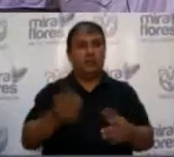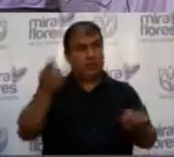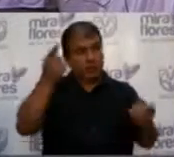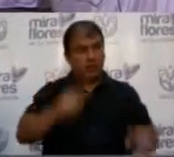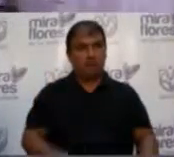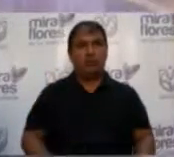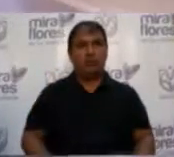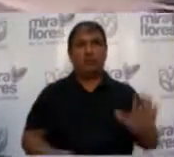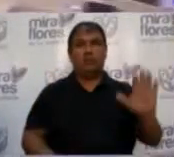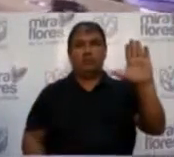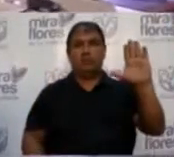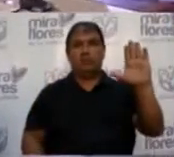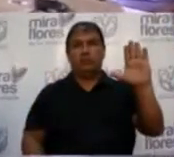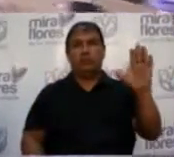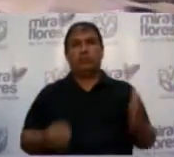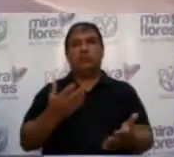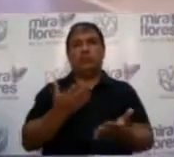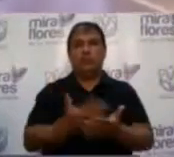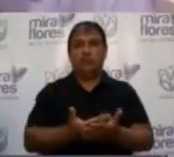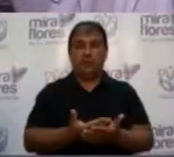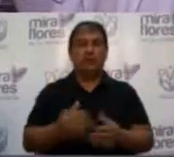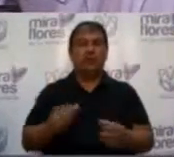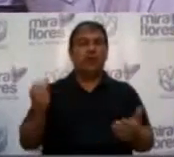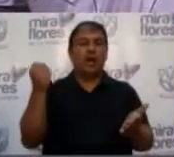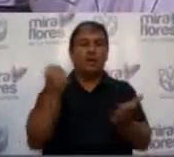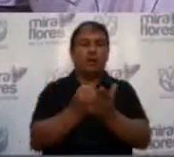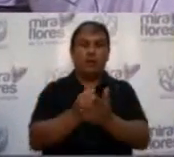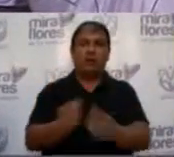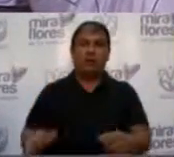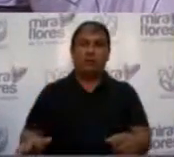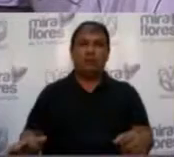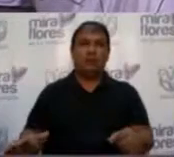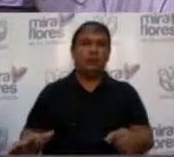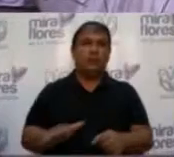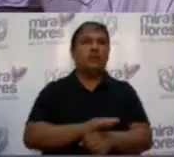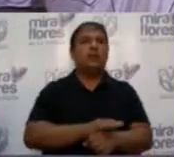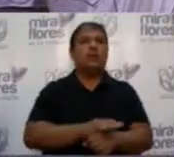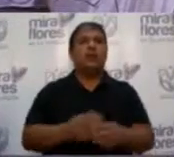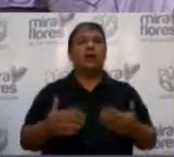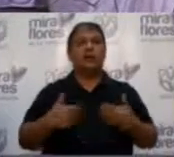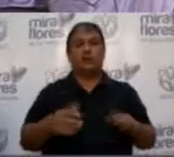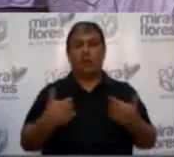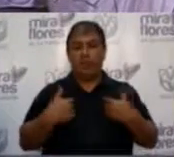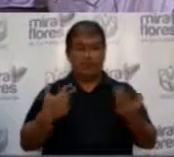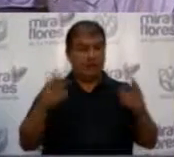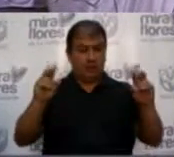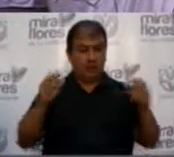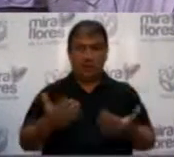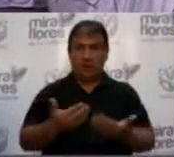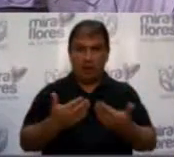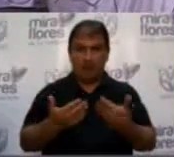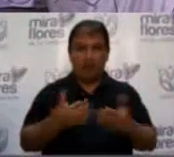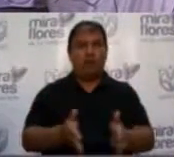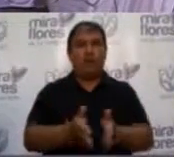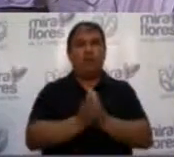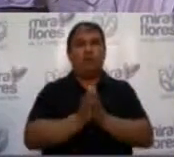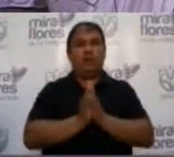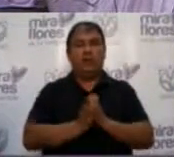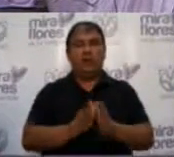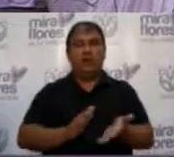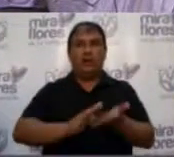acuerdo? Muy bien. Se han aprobado las mismas Y ahora sí ya no tenemos más temas que tratar, voy a pedir